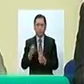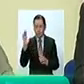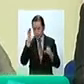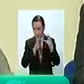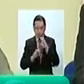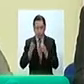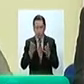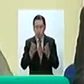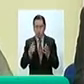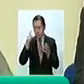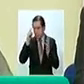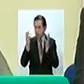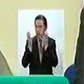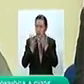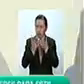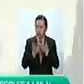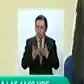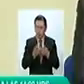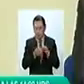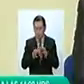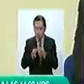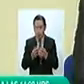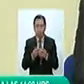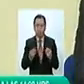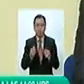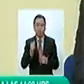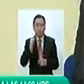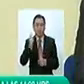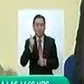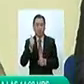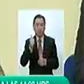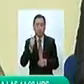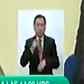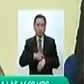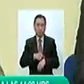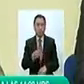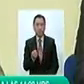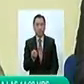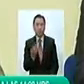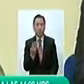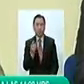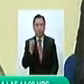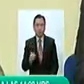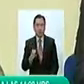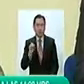de consenso, solución, el día de mañana a las 14:00 vamos a